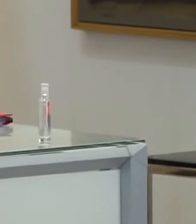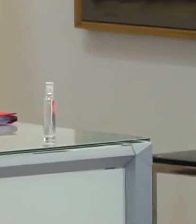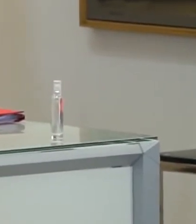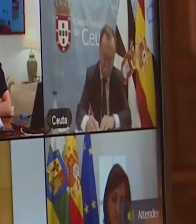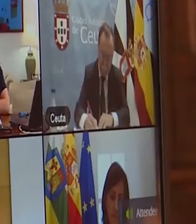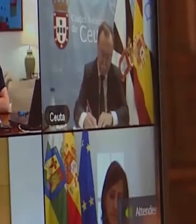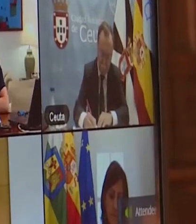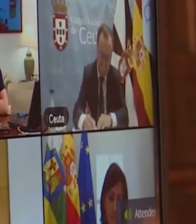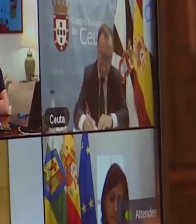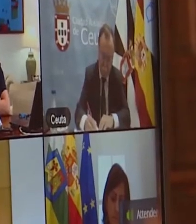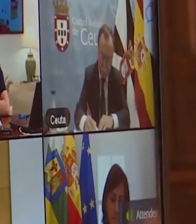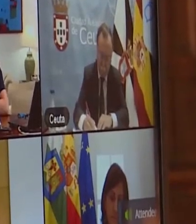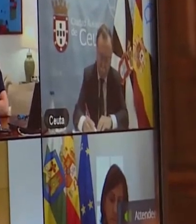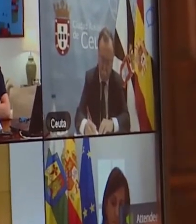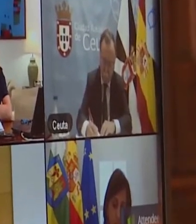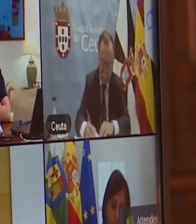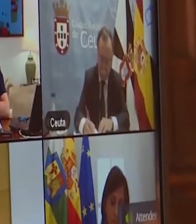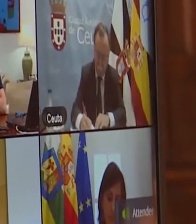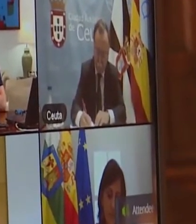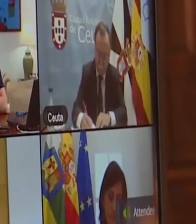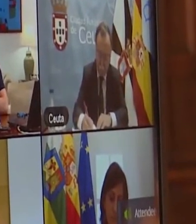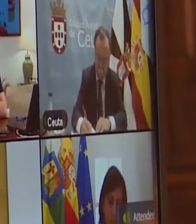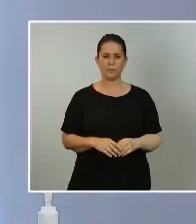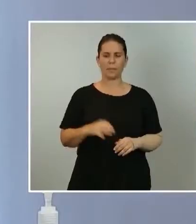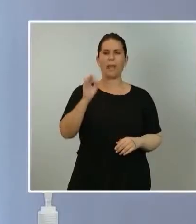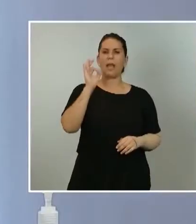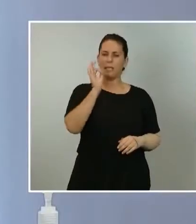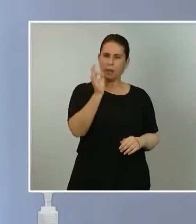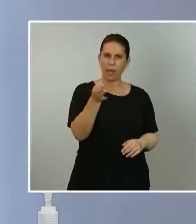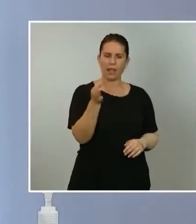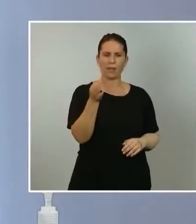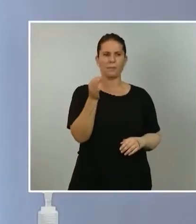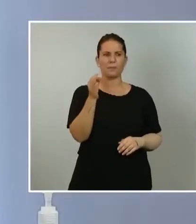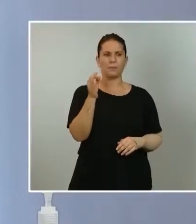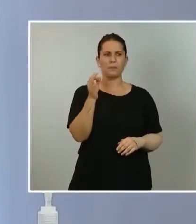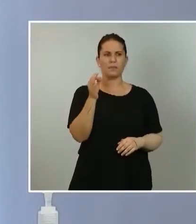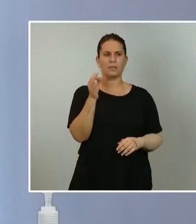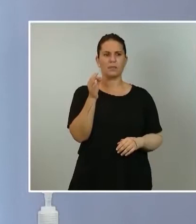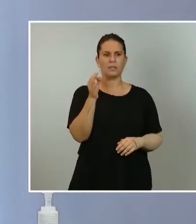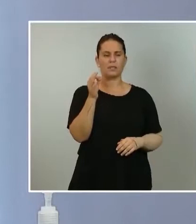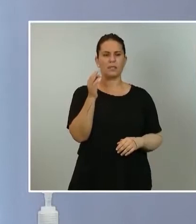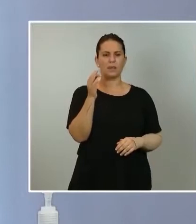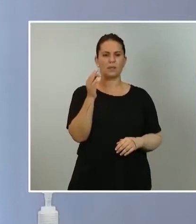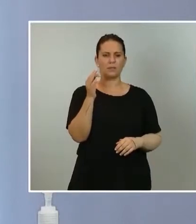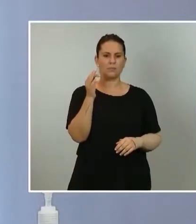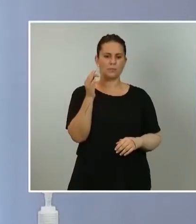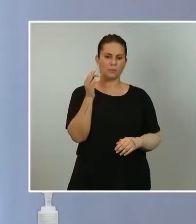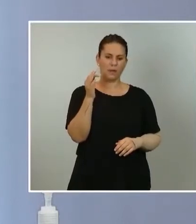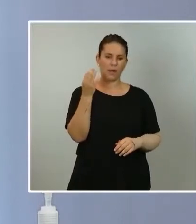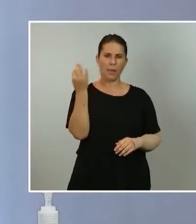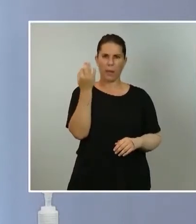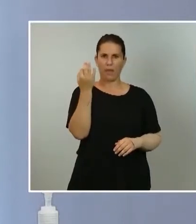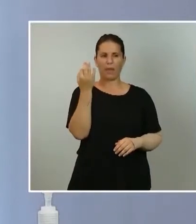palabra en la decisión. Que ha habido una consideración en el sentido de decir, hombre, si hay que tomar, que pensamos, vamos, desde